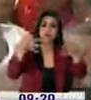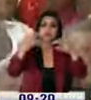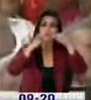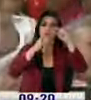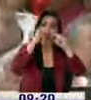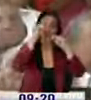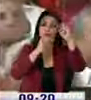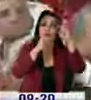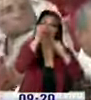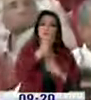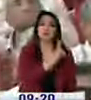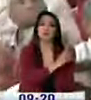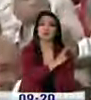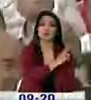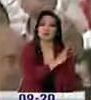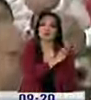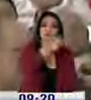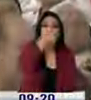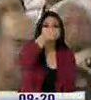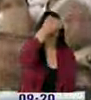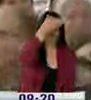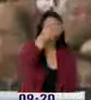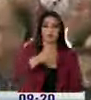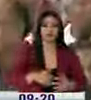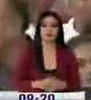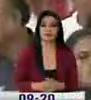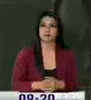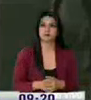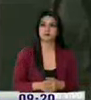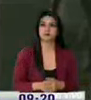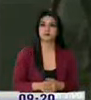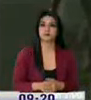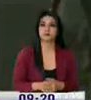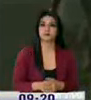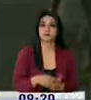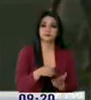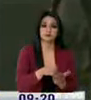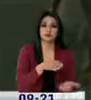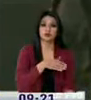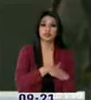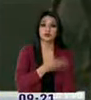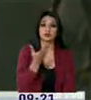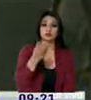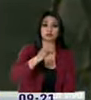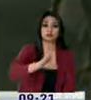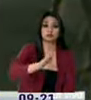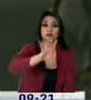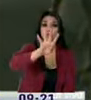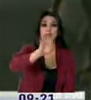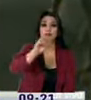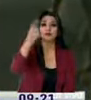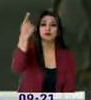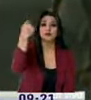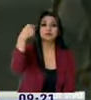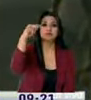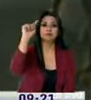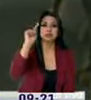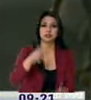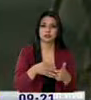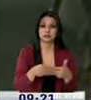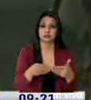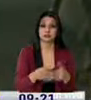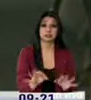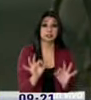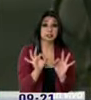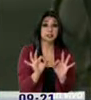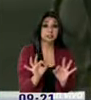la construcción de la Universidad de Santo Domingo de los Áchilas. El proyecto costará 40 millones de dólares y estará